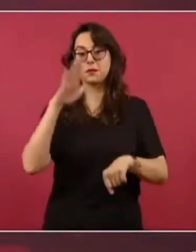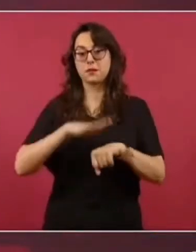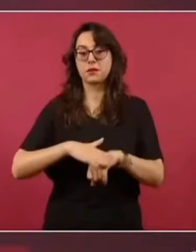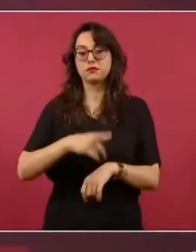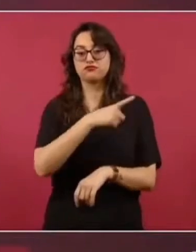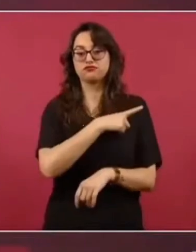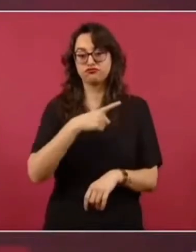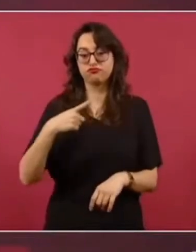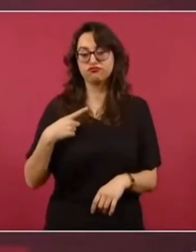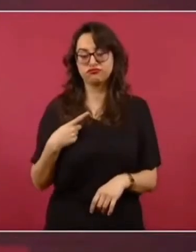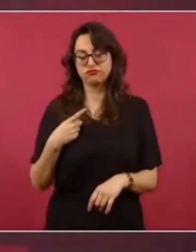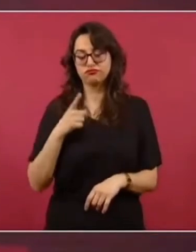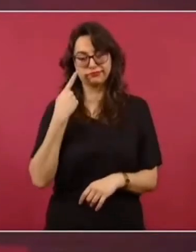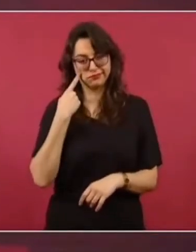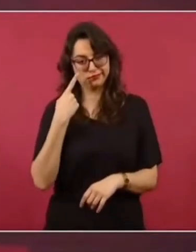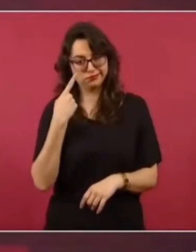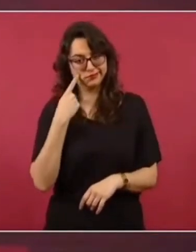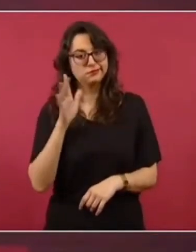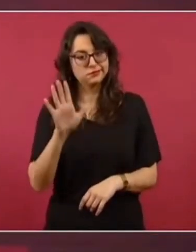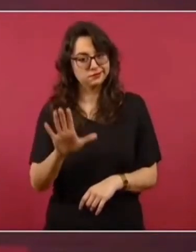el conservadurismo,